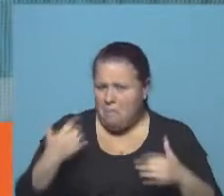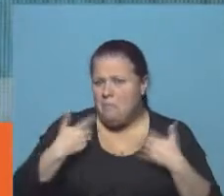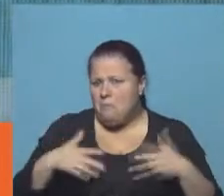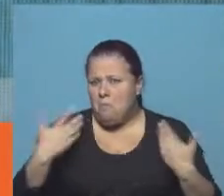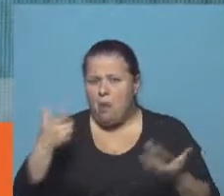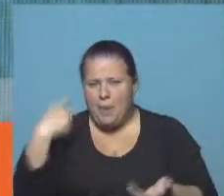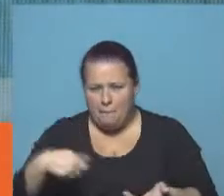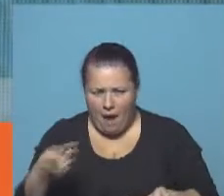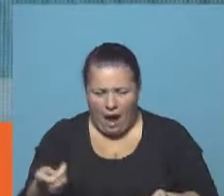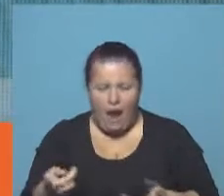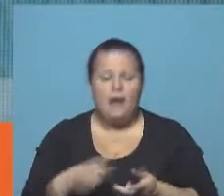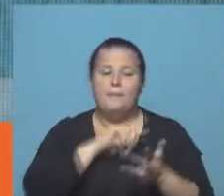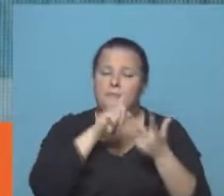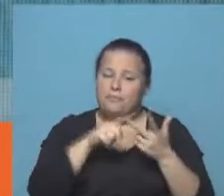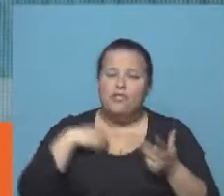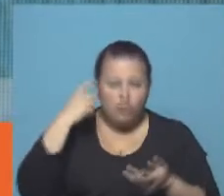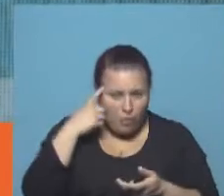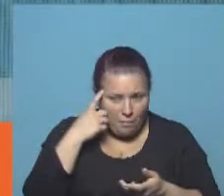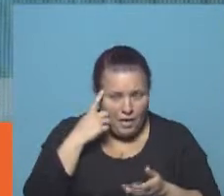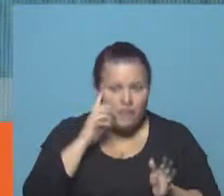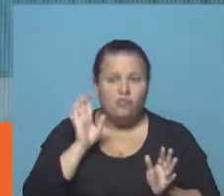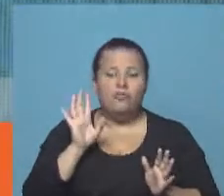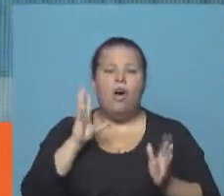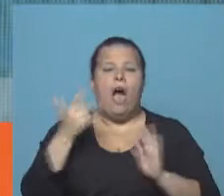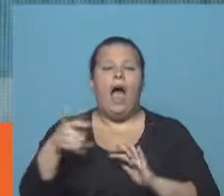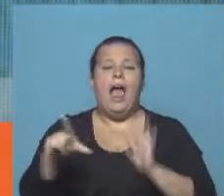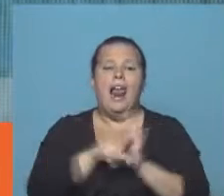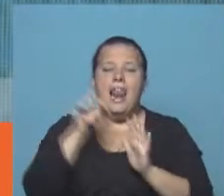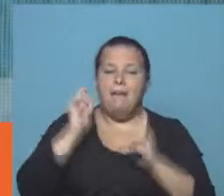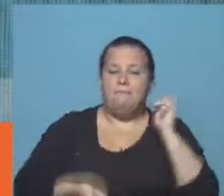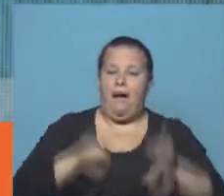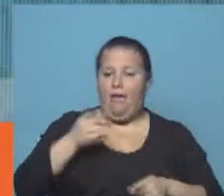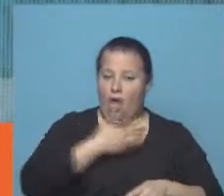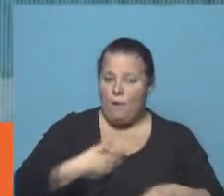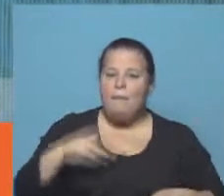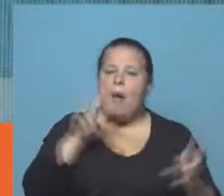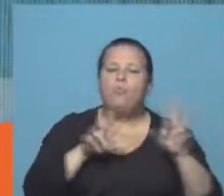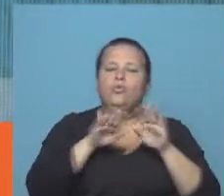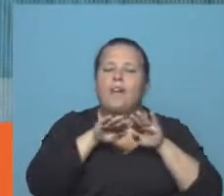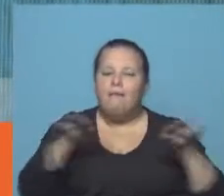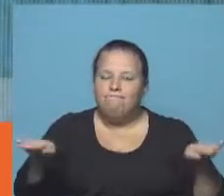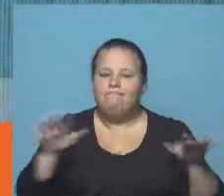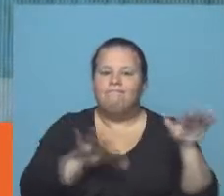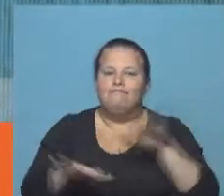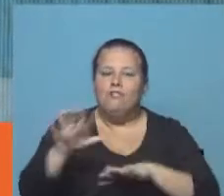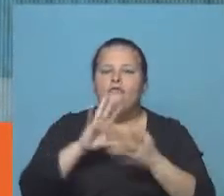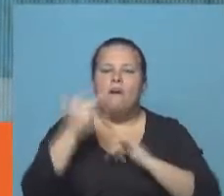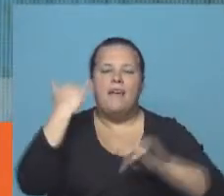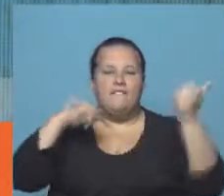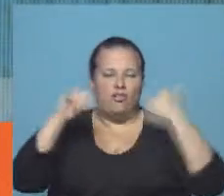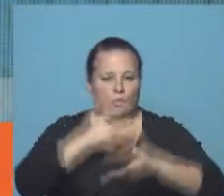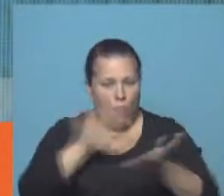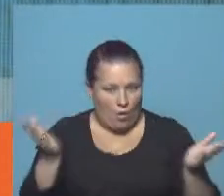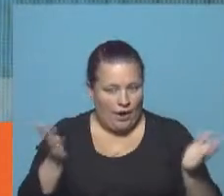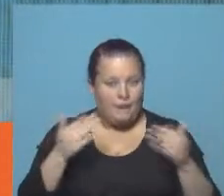ingresos altos. Y en tercer lugar, yo creo que está tomando medidas que tienden a reordenar el esquema de inversión pública